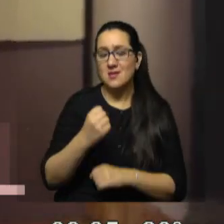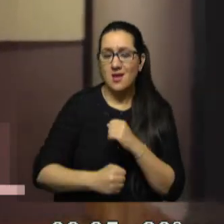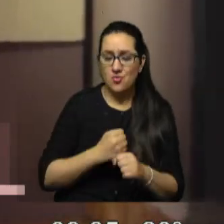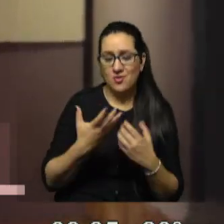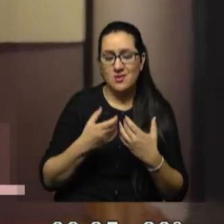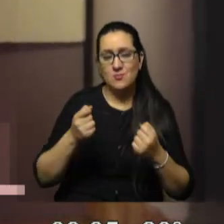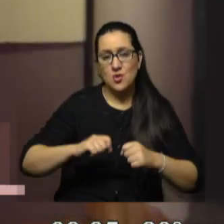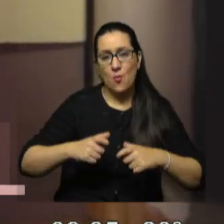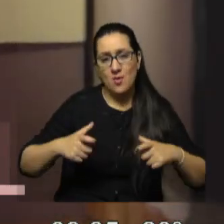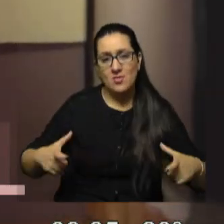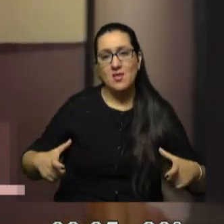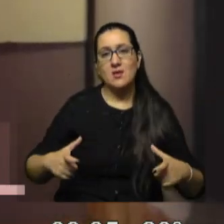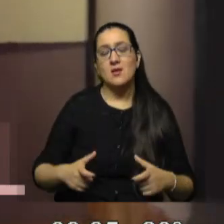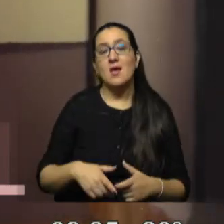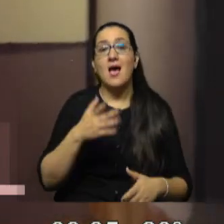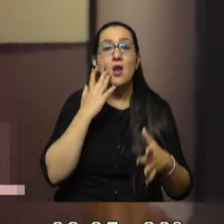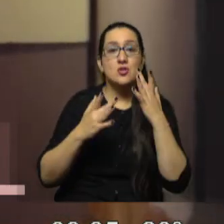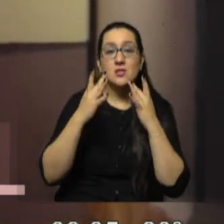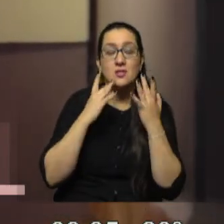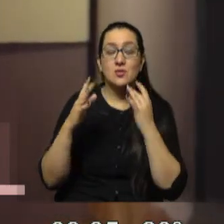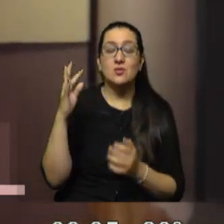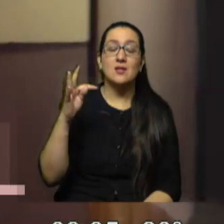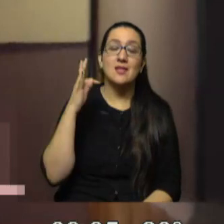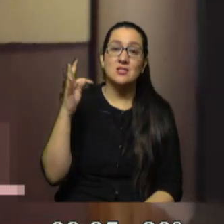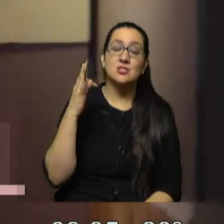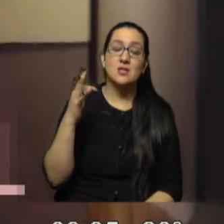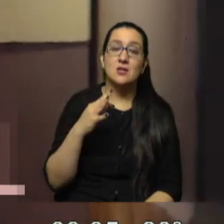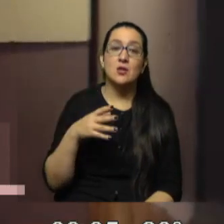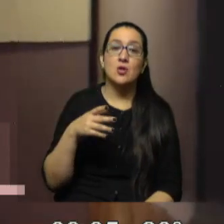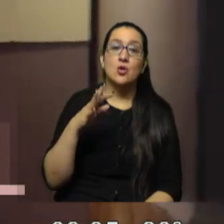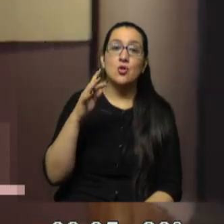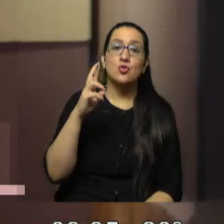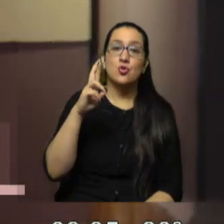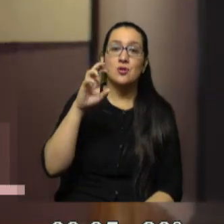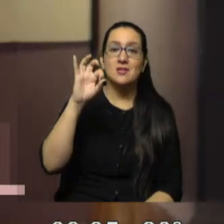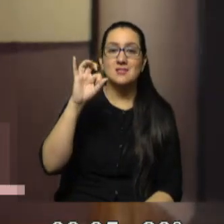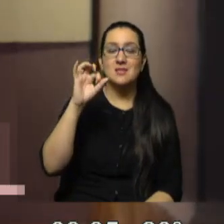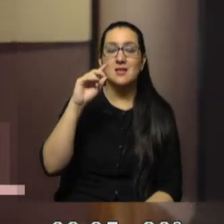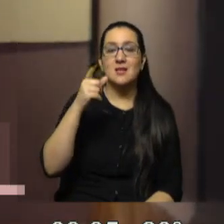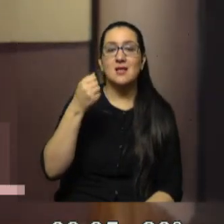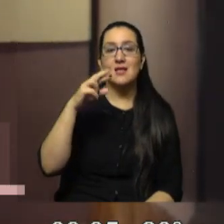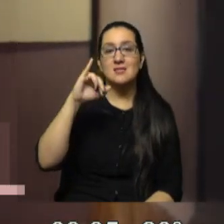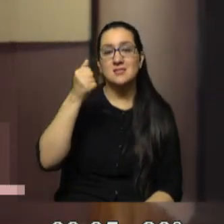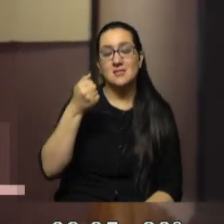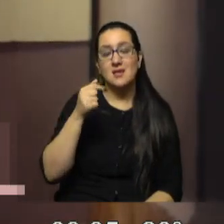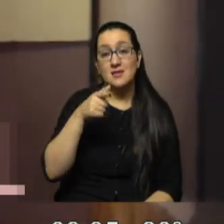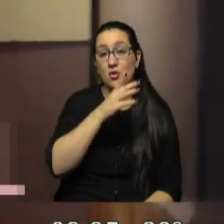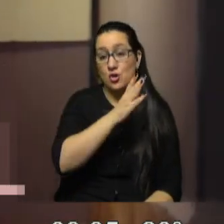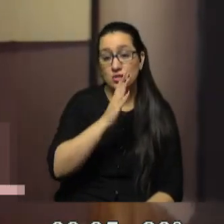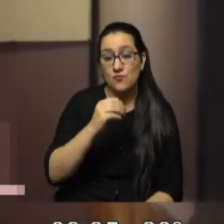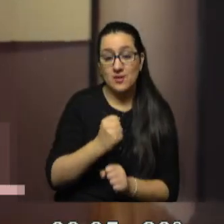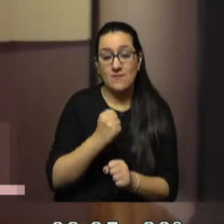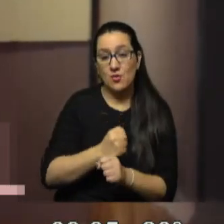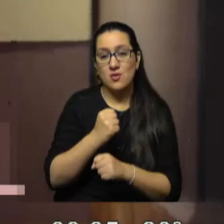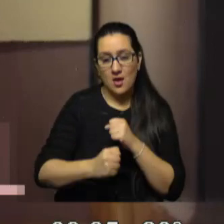aumentar este cometido a los artistas del taller Torres García y su legado. Entonces, esta colección fue un trabajo de varios años